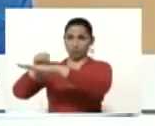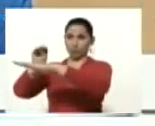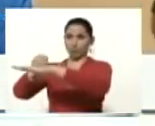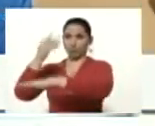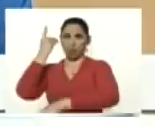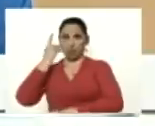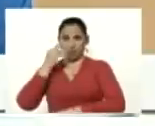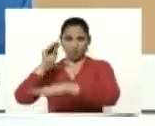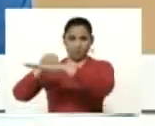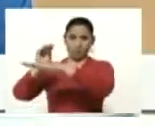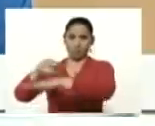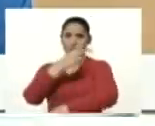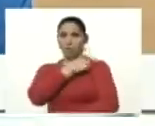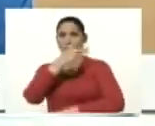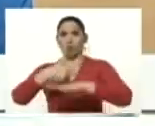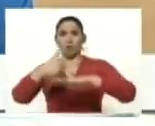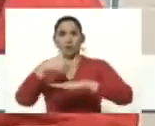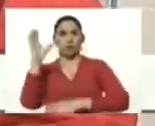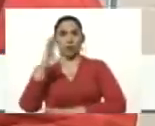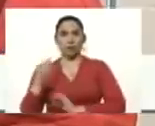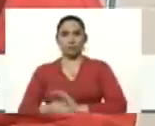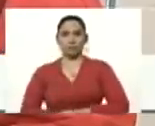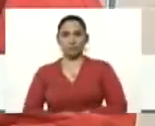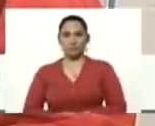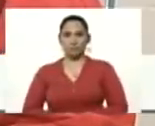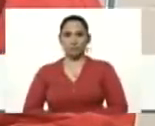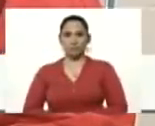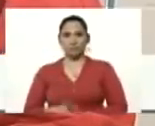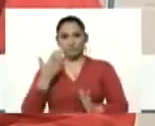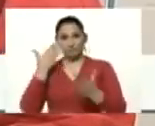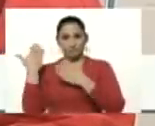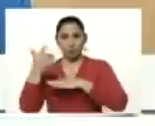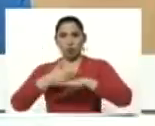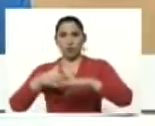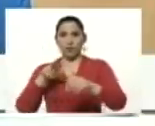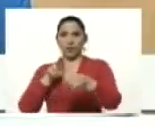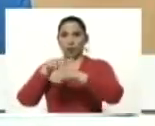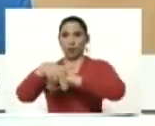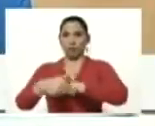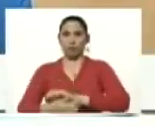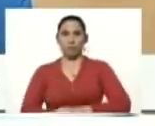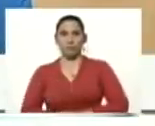Darío Vivas, aquí, jefe de gobierno de Caracas. Gobernador Héctor Rodríguez.